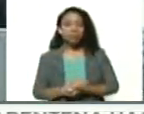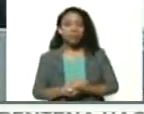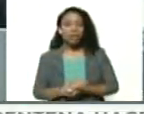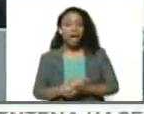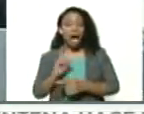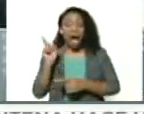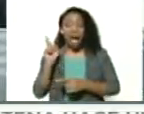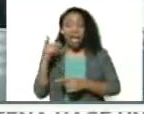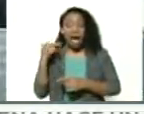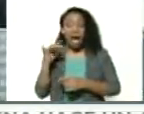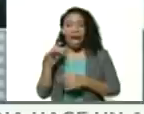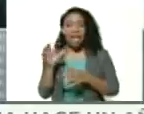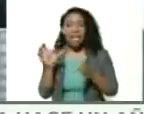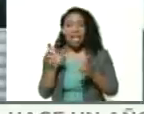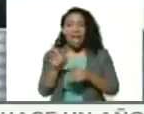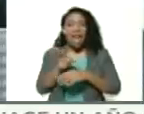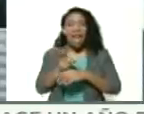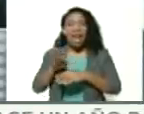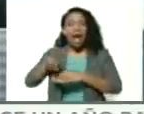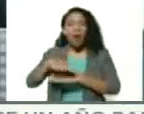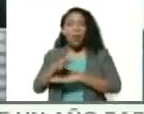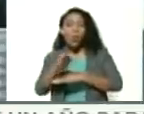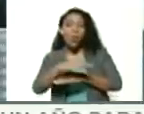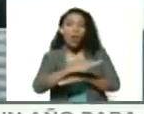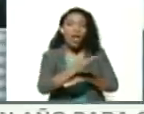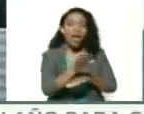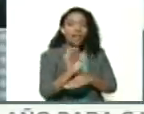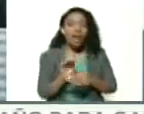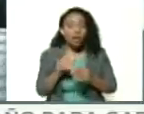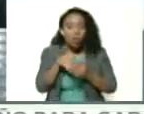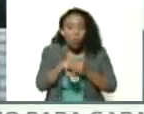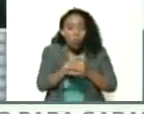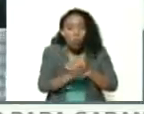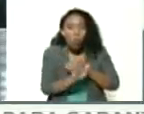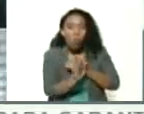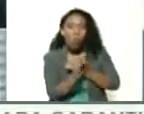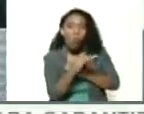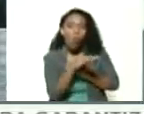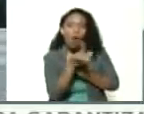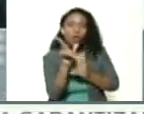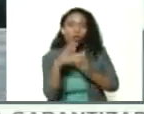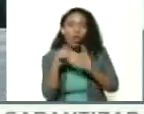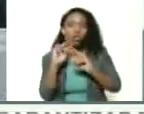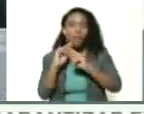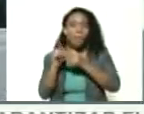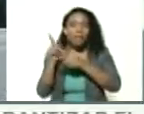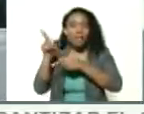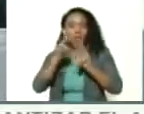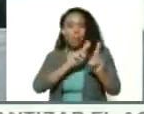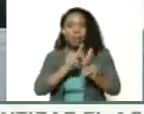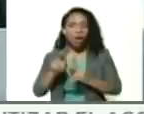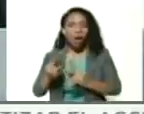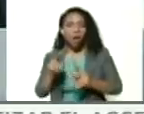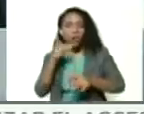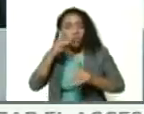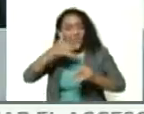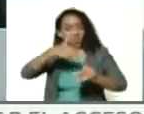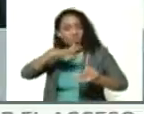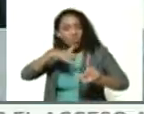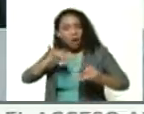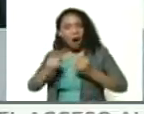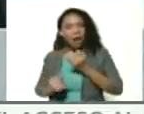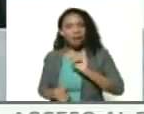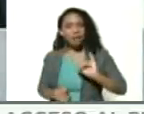Ahí está el nido de víboras, el nido de víboras, ¿no? Que se prestan a los planes conspirativos. A la